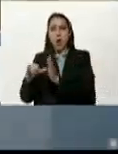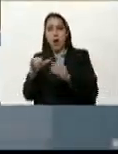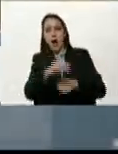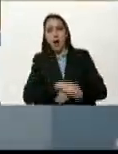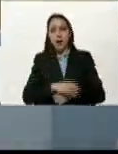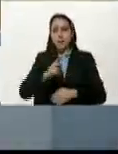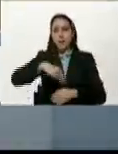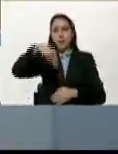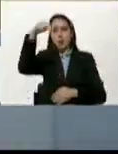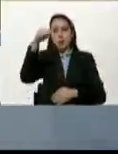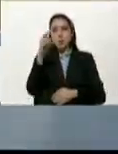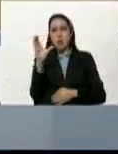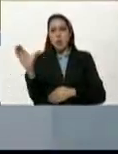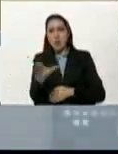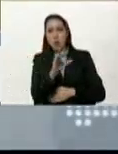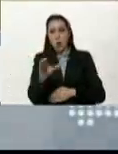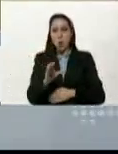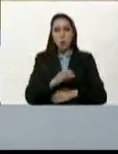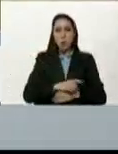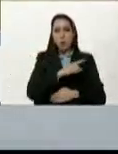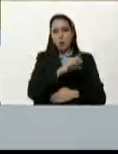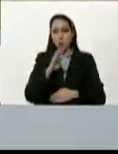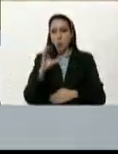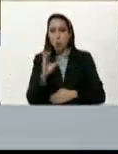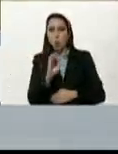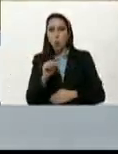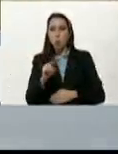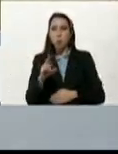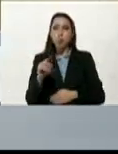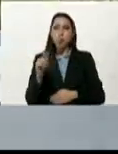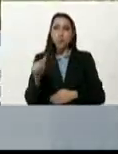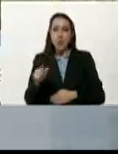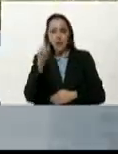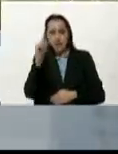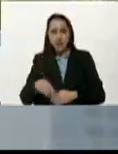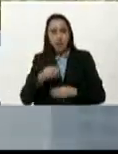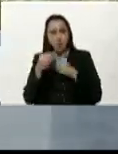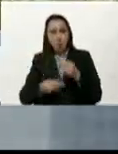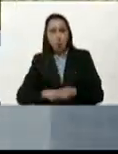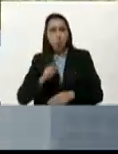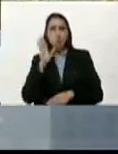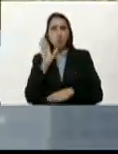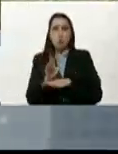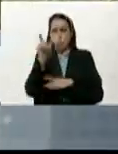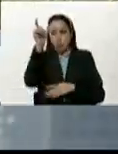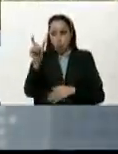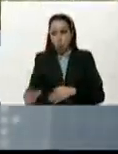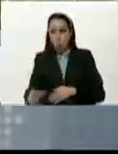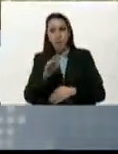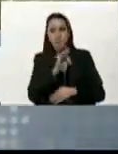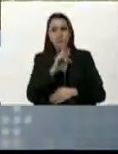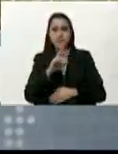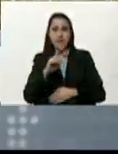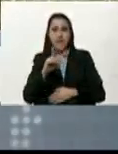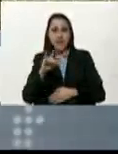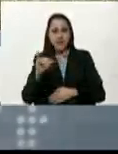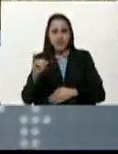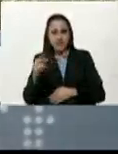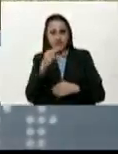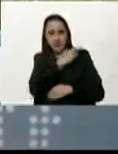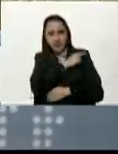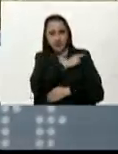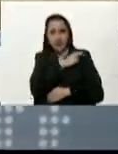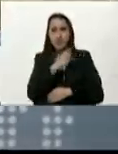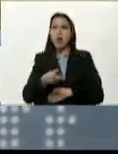norte de santander y de cúcuta bajo la conducción del protector freddy bernal rosales freddy bernal